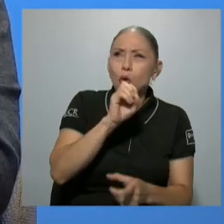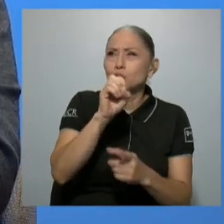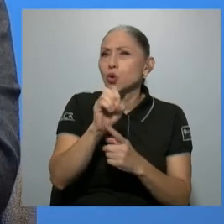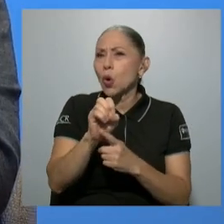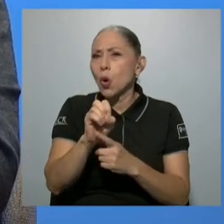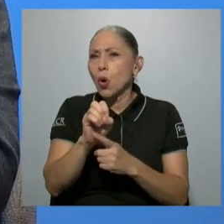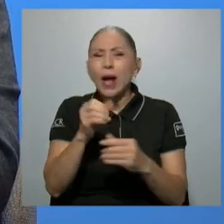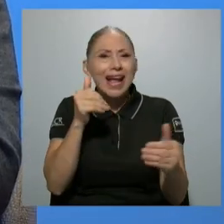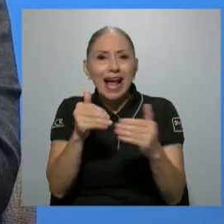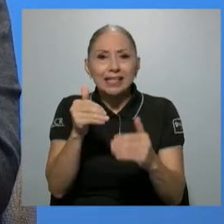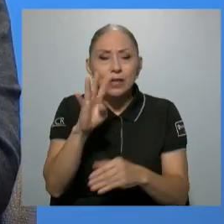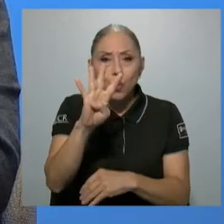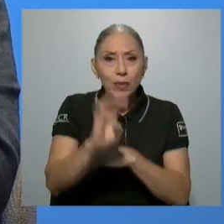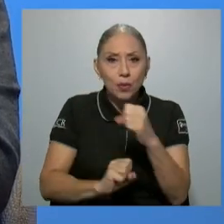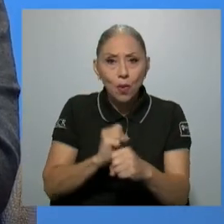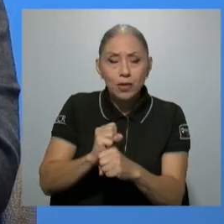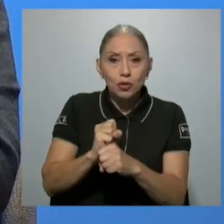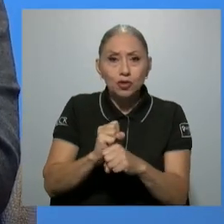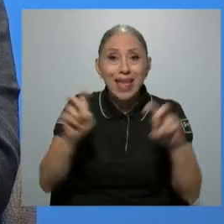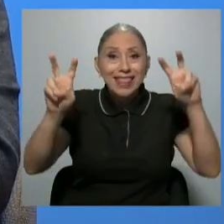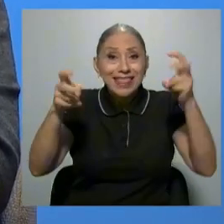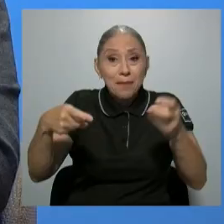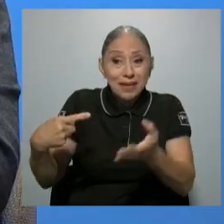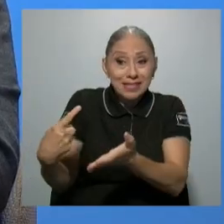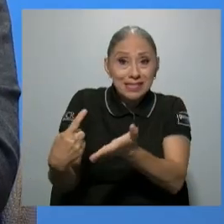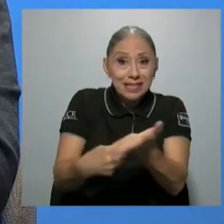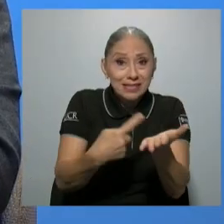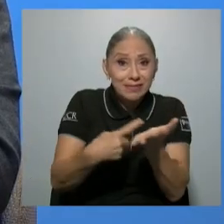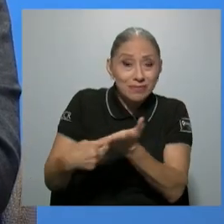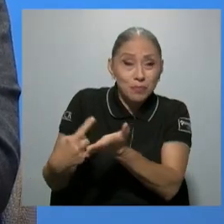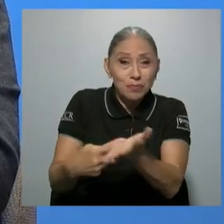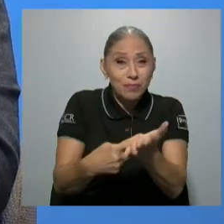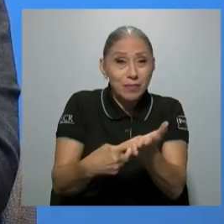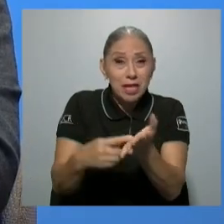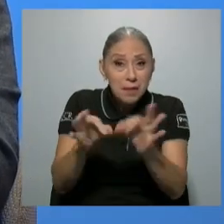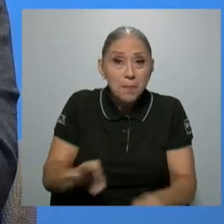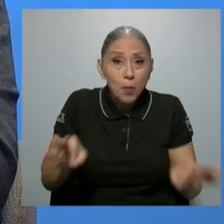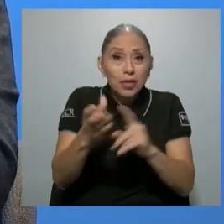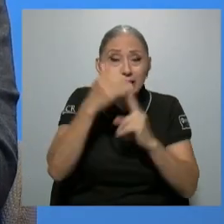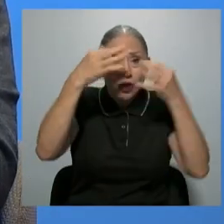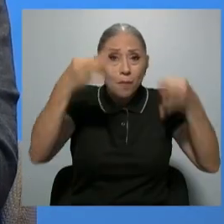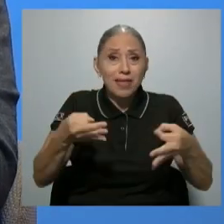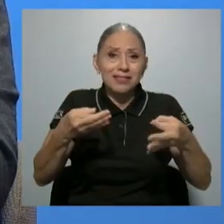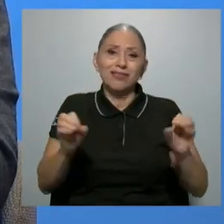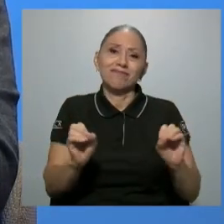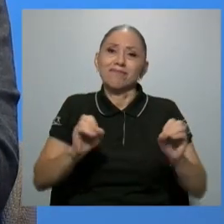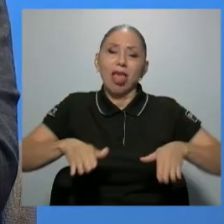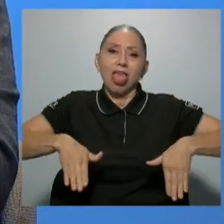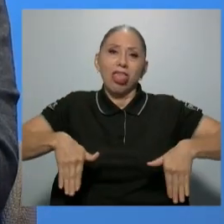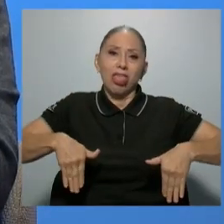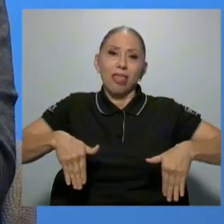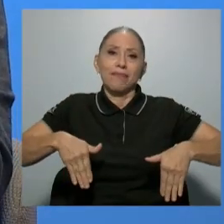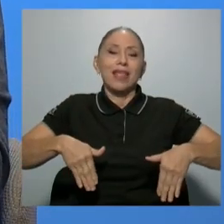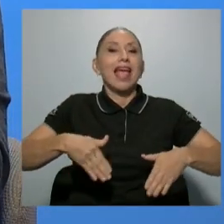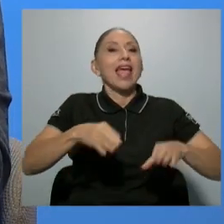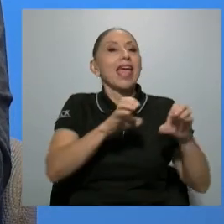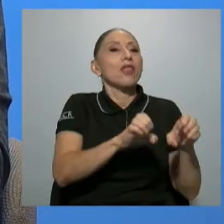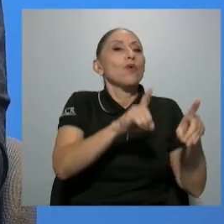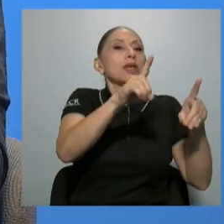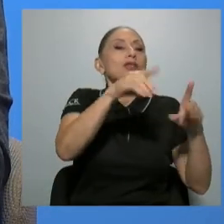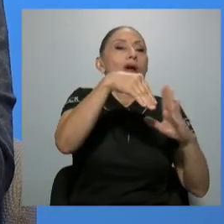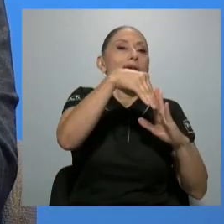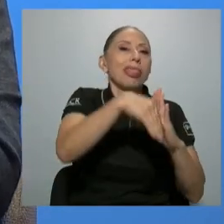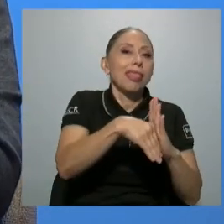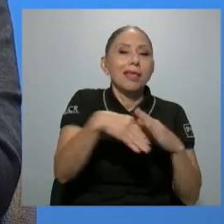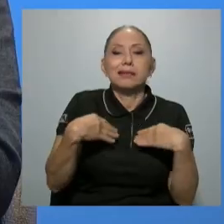años, en donde las discusiones importantes no se están tomando. Se deteriora la educación, se deteriora salud, olvidamos todo